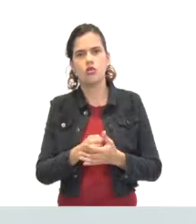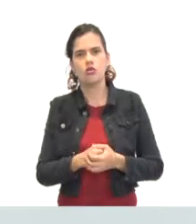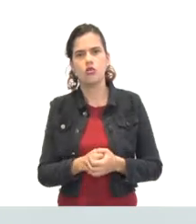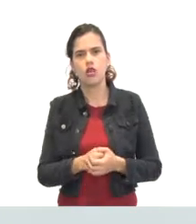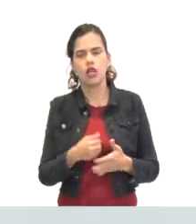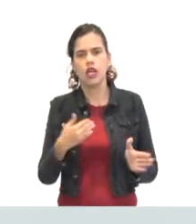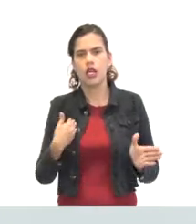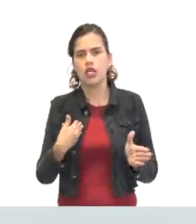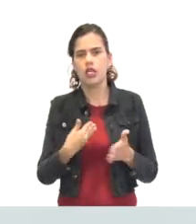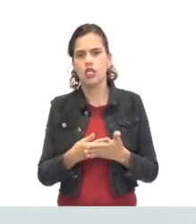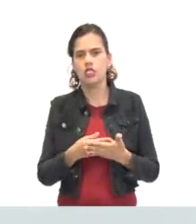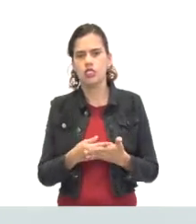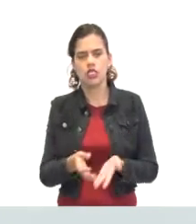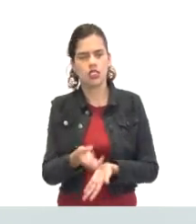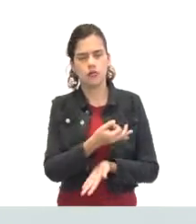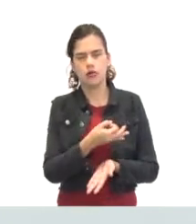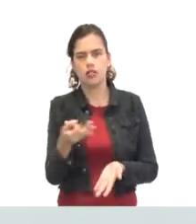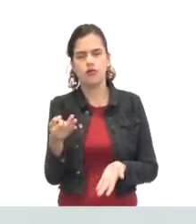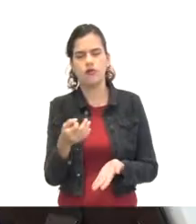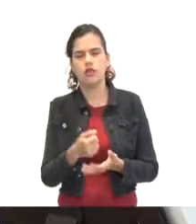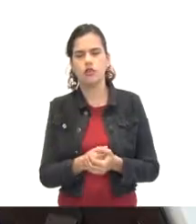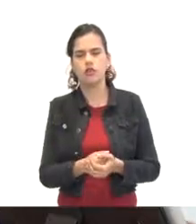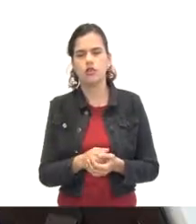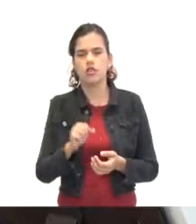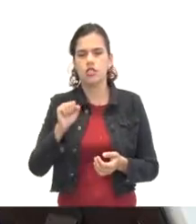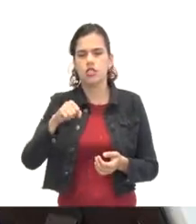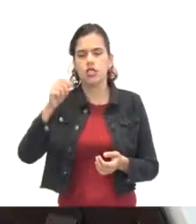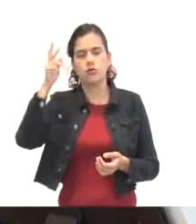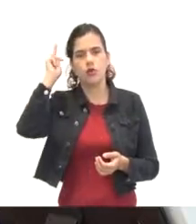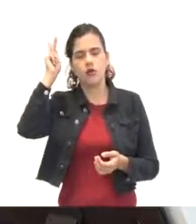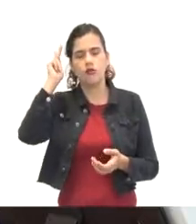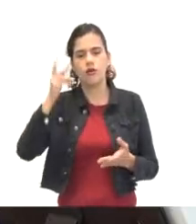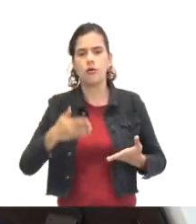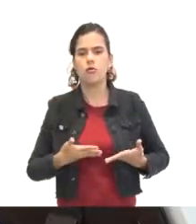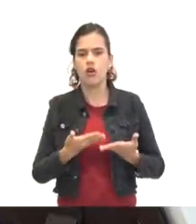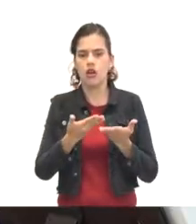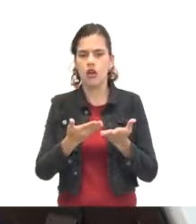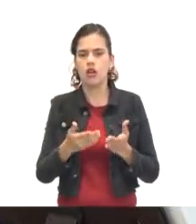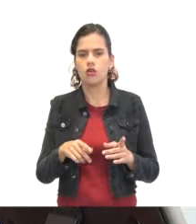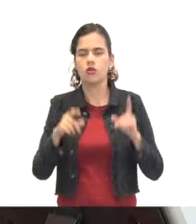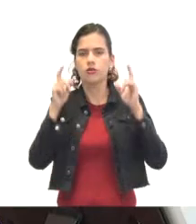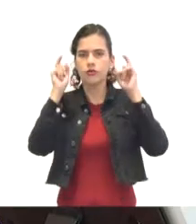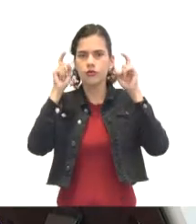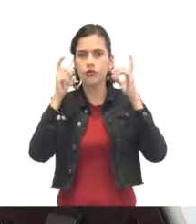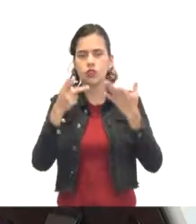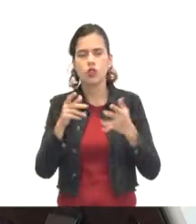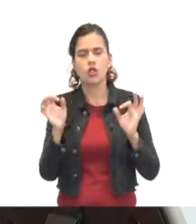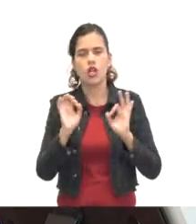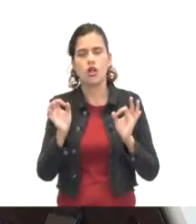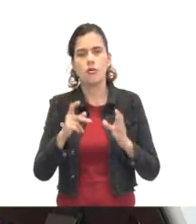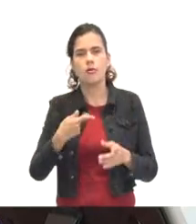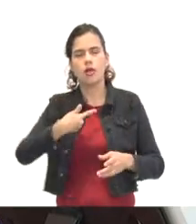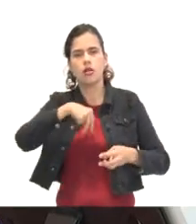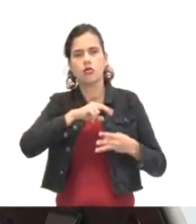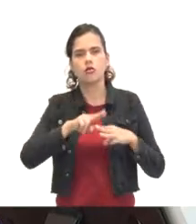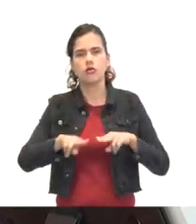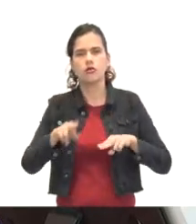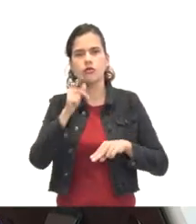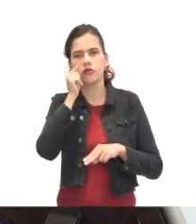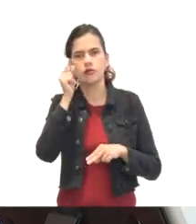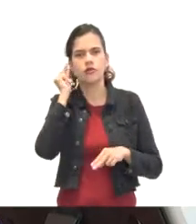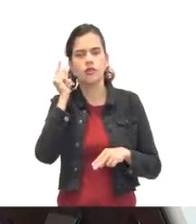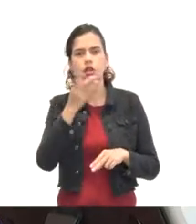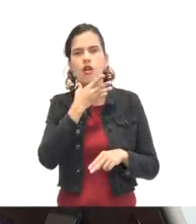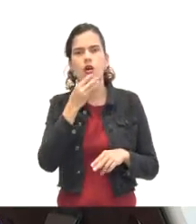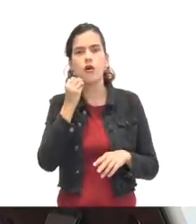el cierre sea de forma maravillosa. Así es, mi profe, vamos a dar algunas recomendaciones no solo para nuestros niños, niñas y jóvenes,